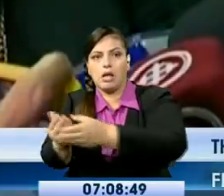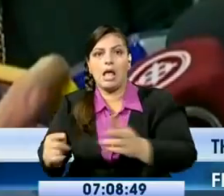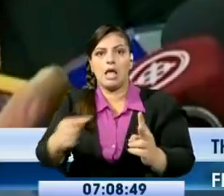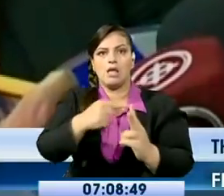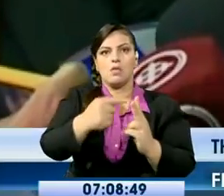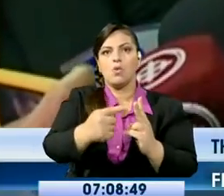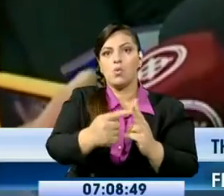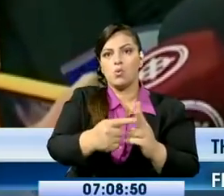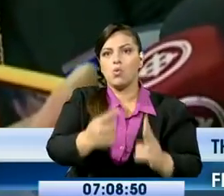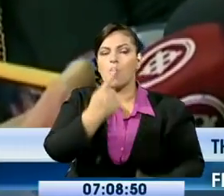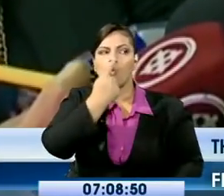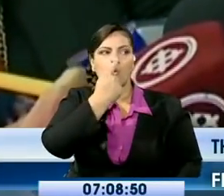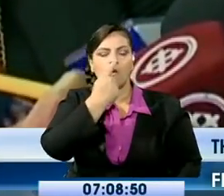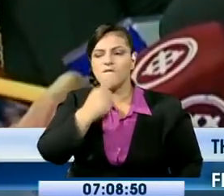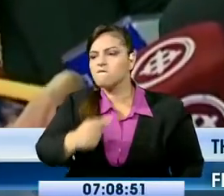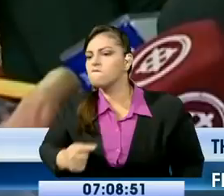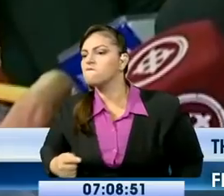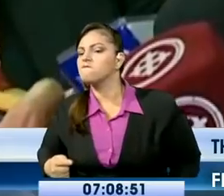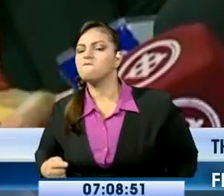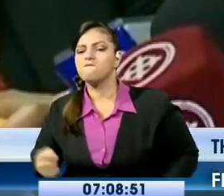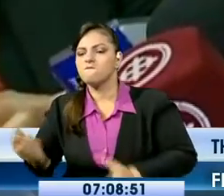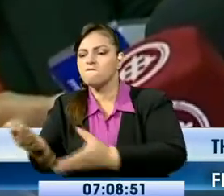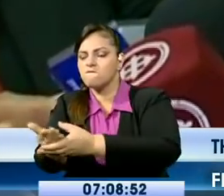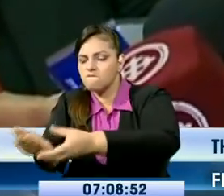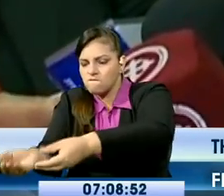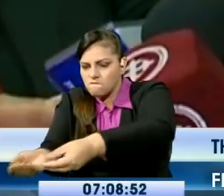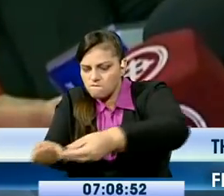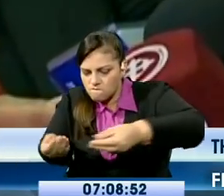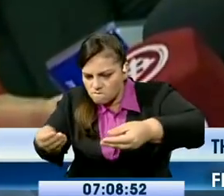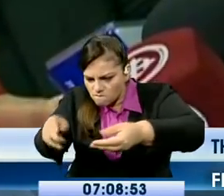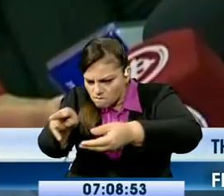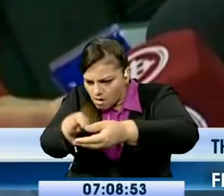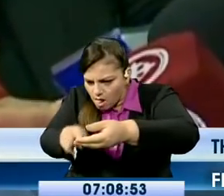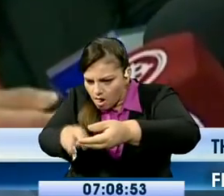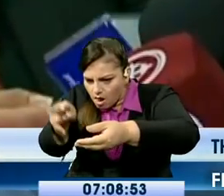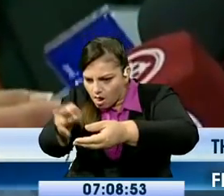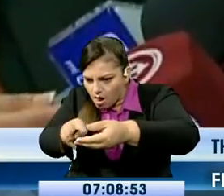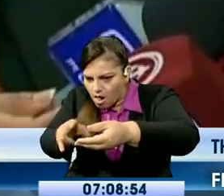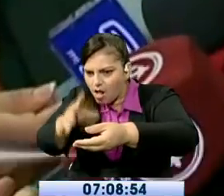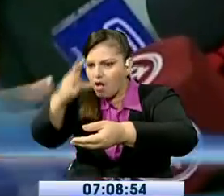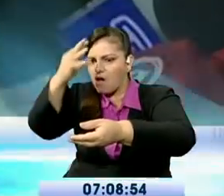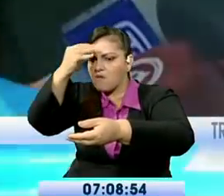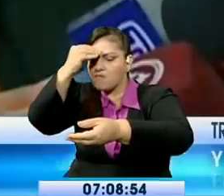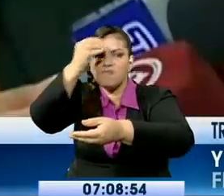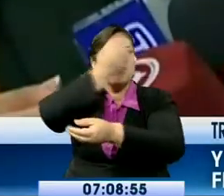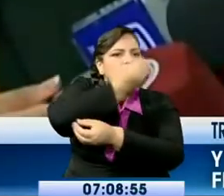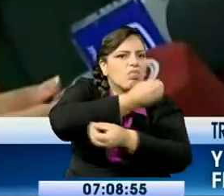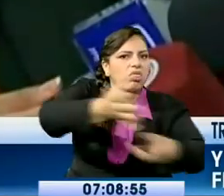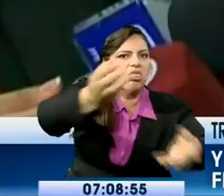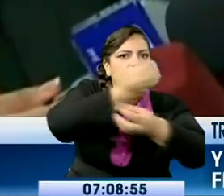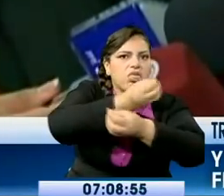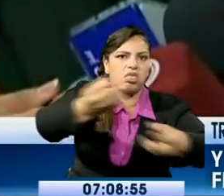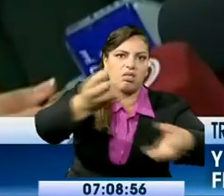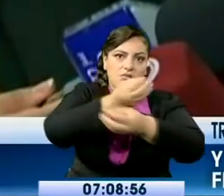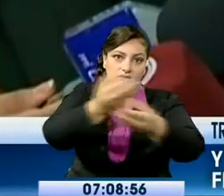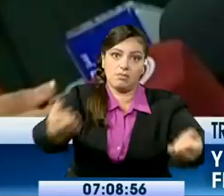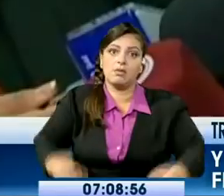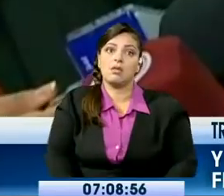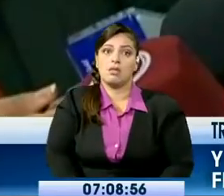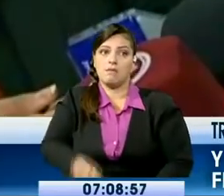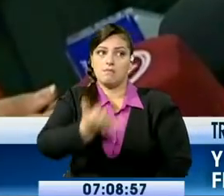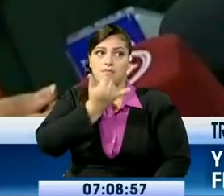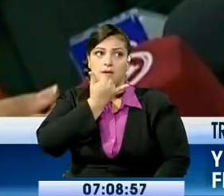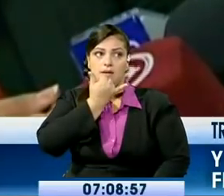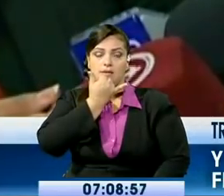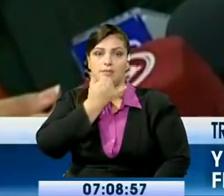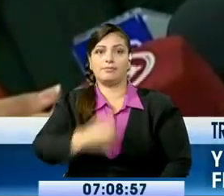acusó de acuerdo a la normativa vigente al momento de que se cometió la presunta infracción. Y obviamente al haber, a partir